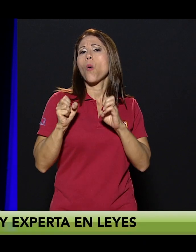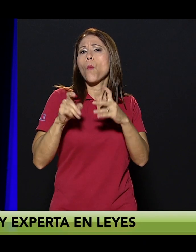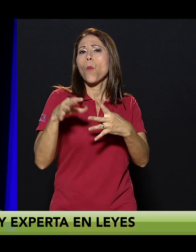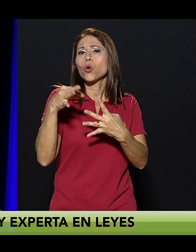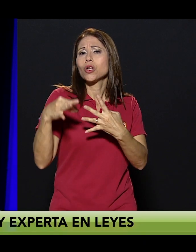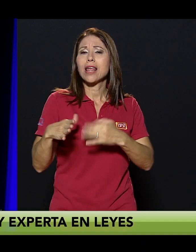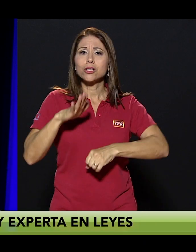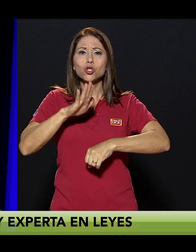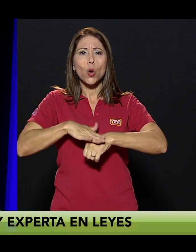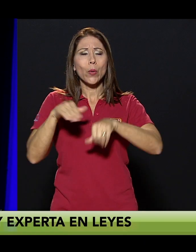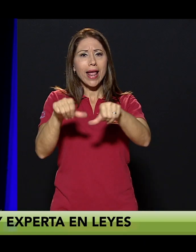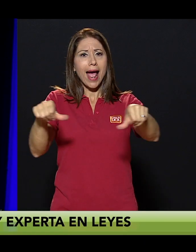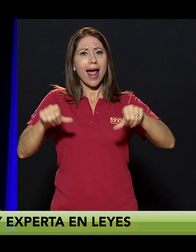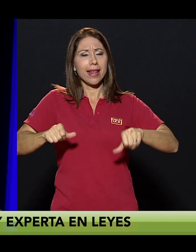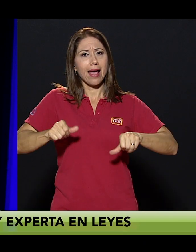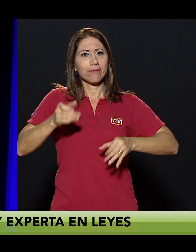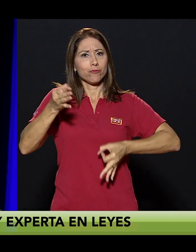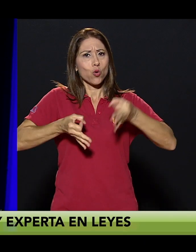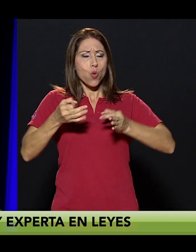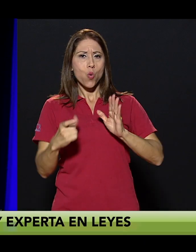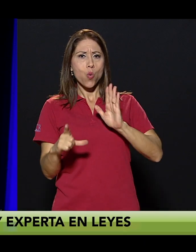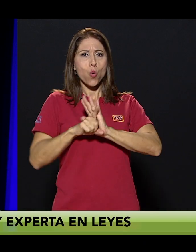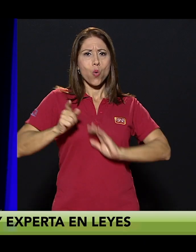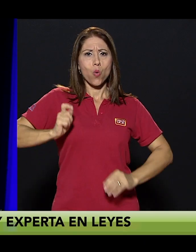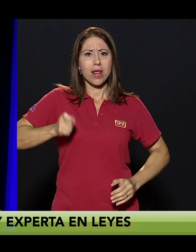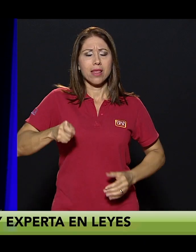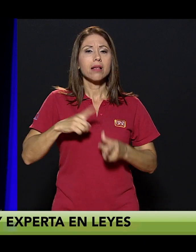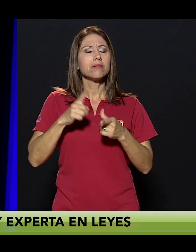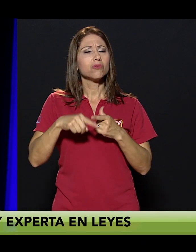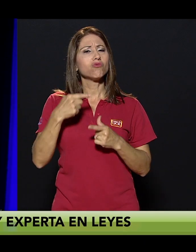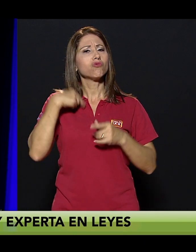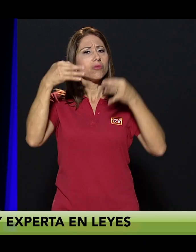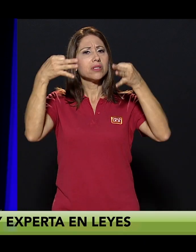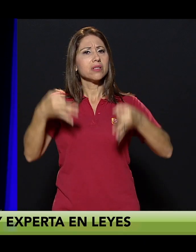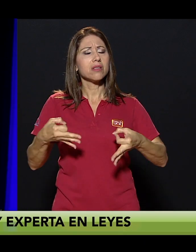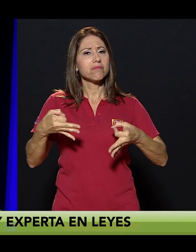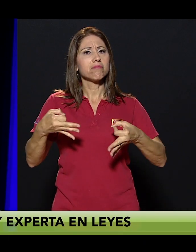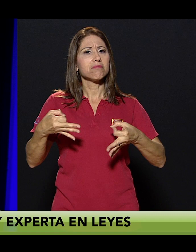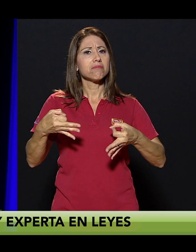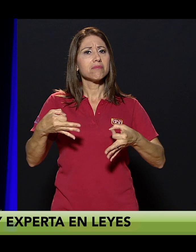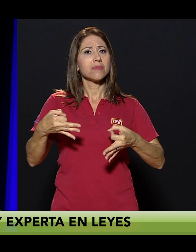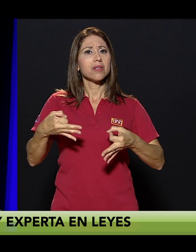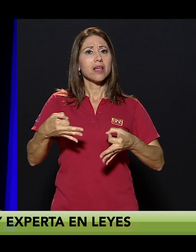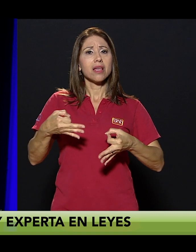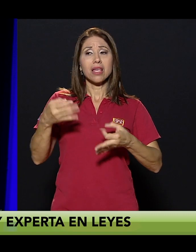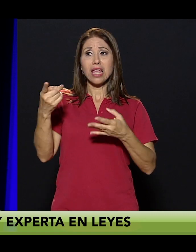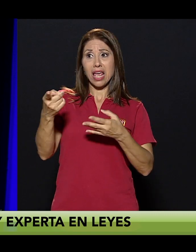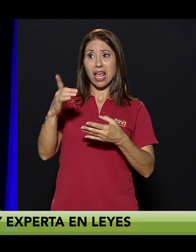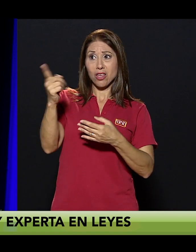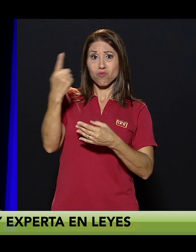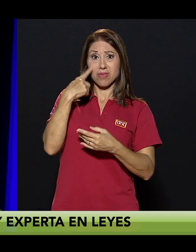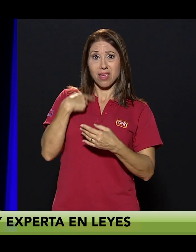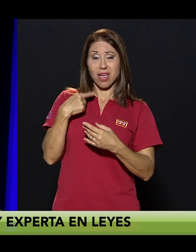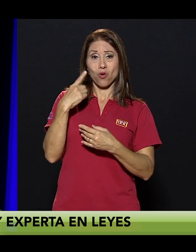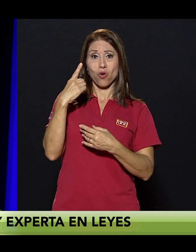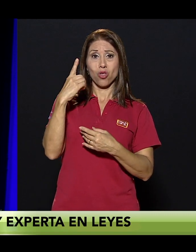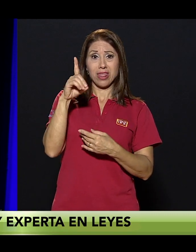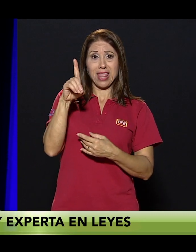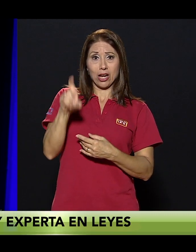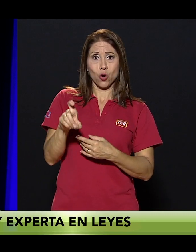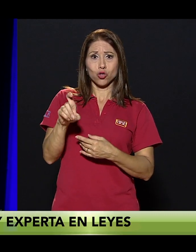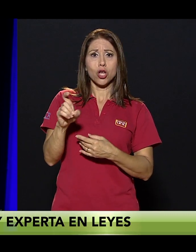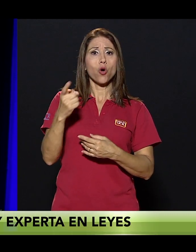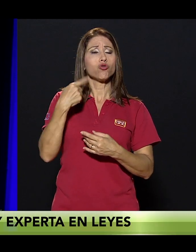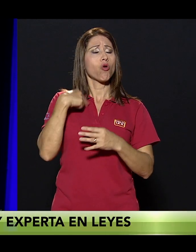lo que era la disciplina jurídica? Entonces decidí olvidarme del diagnóstico en una especie